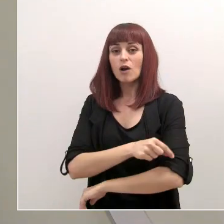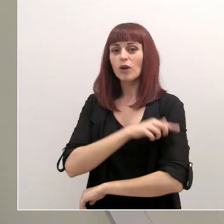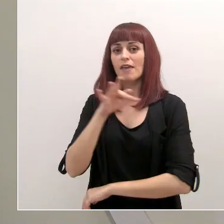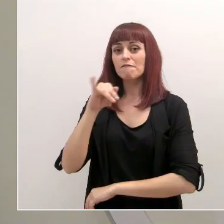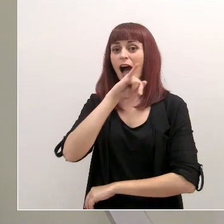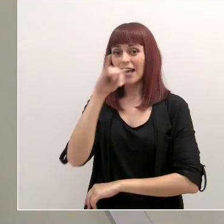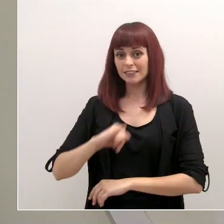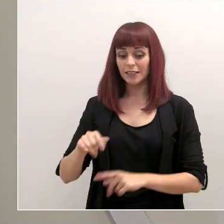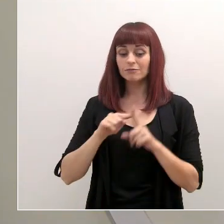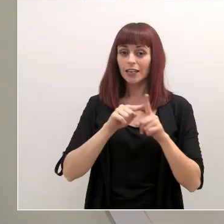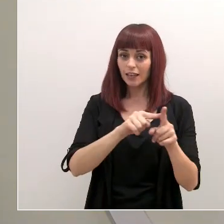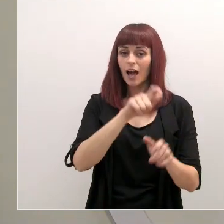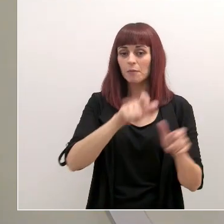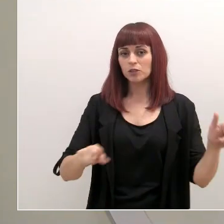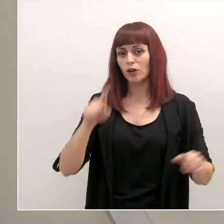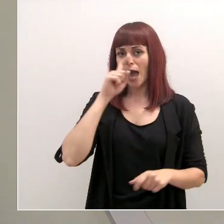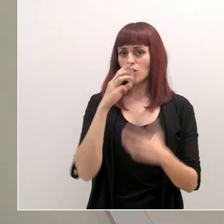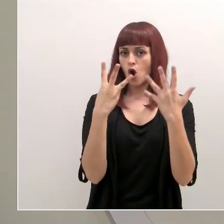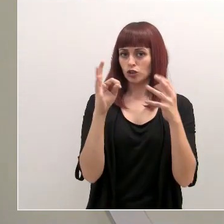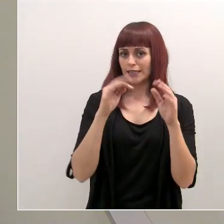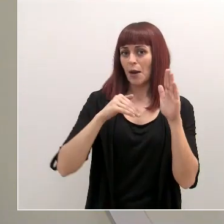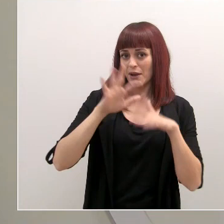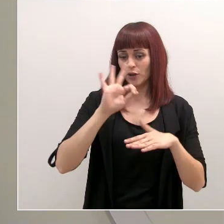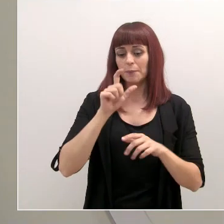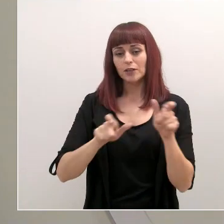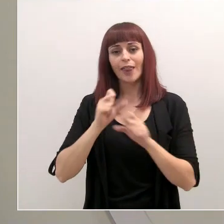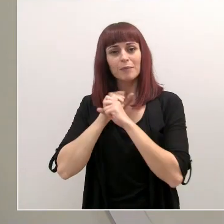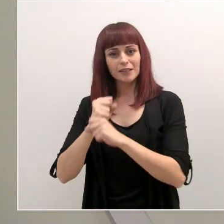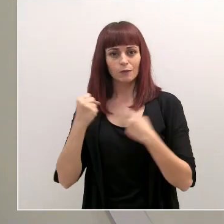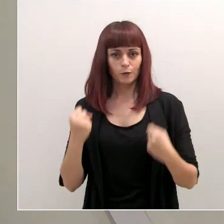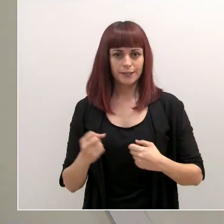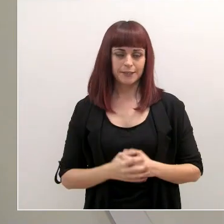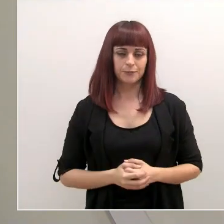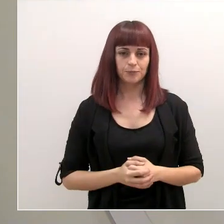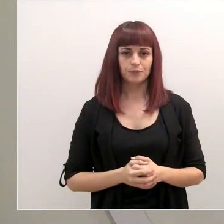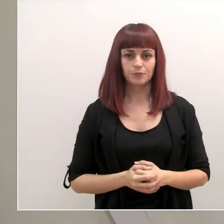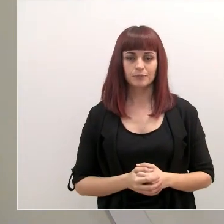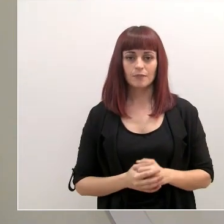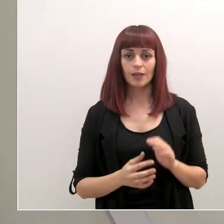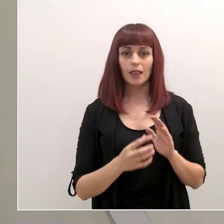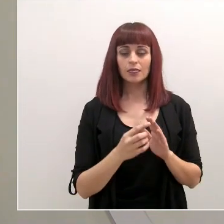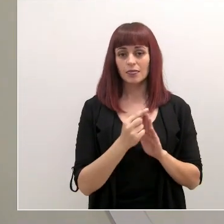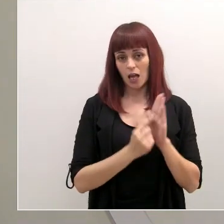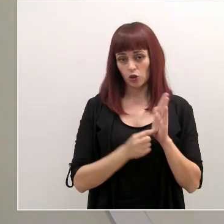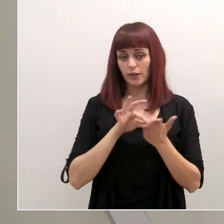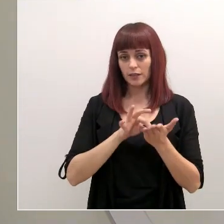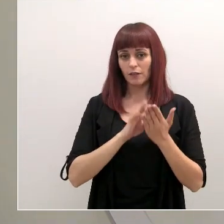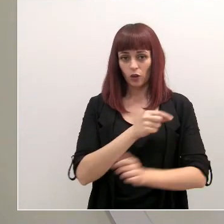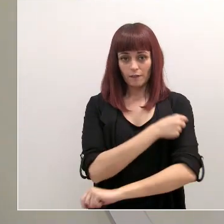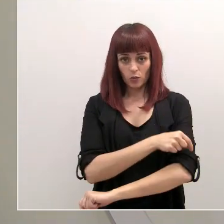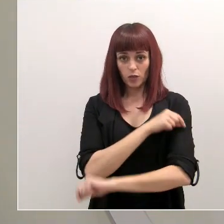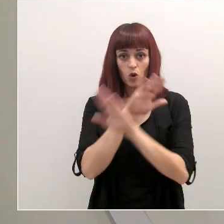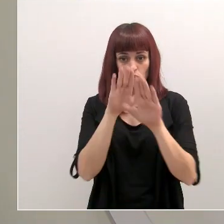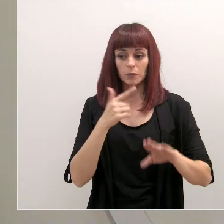van destinadas, como bien saben, a mayores de 80 años y grandes dependientes. Según los últimos datos del servicio de vacunación,